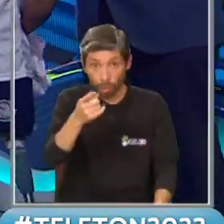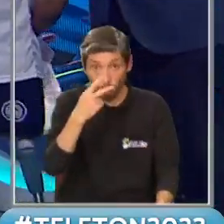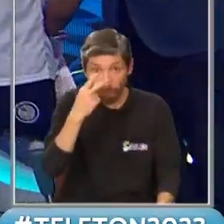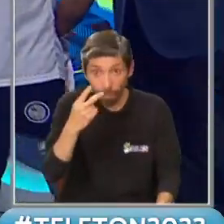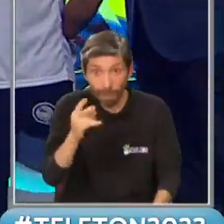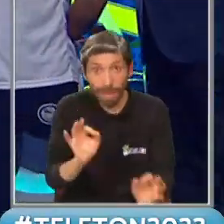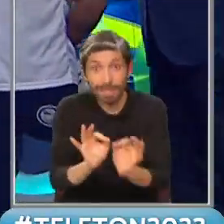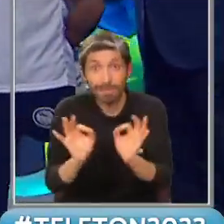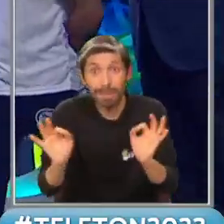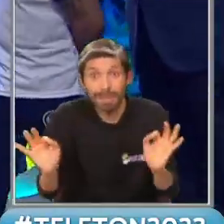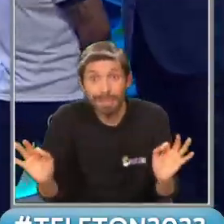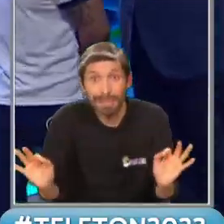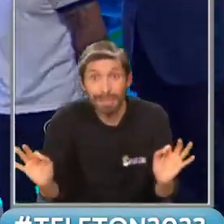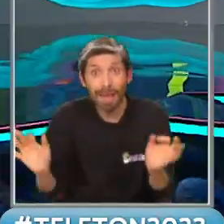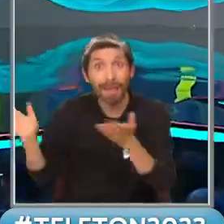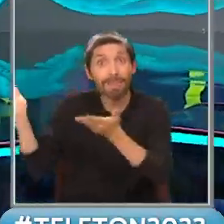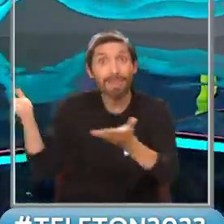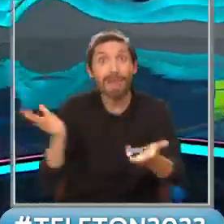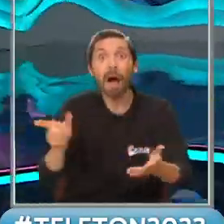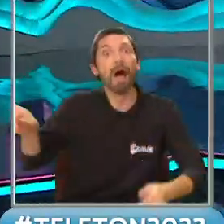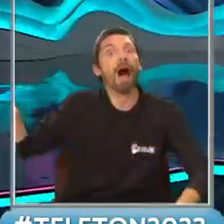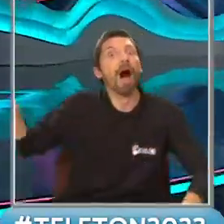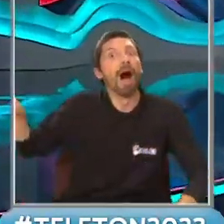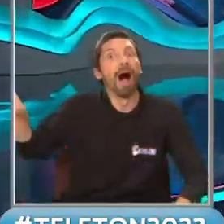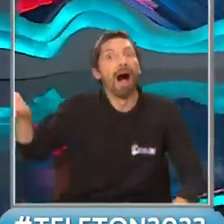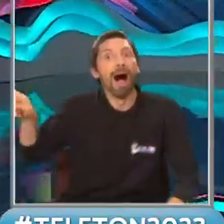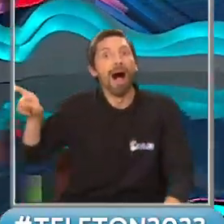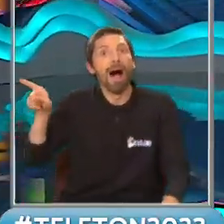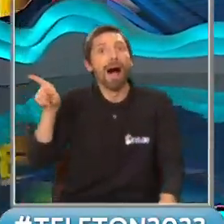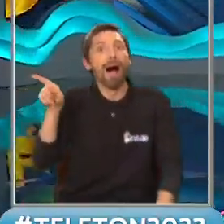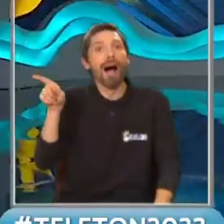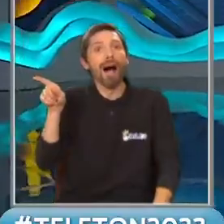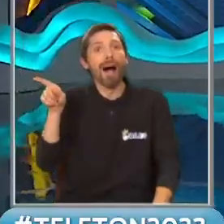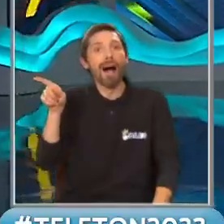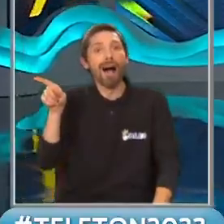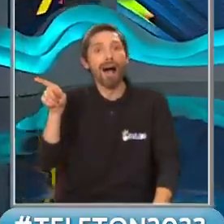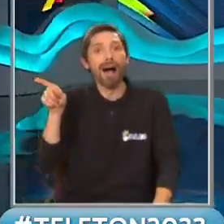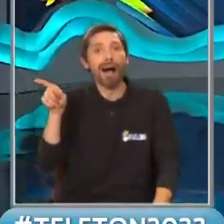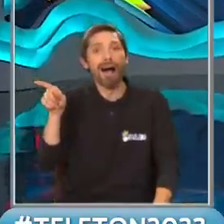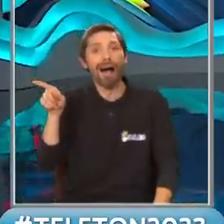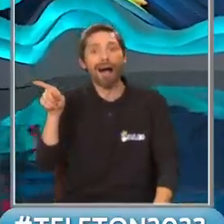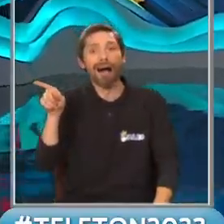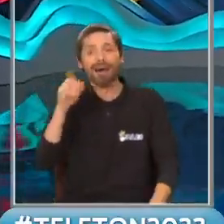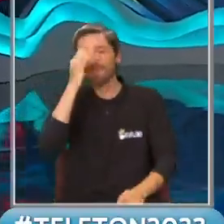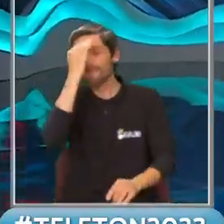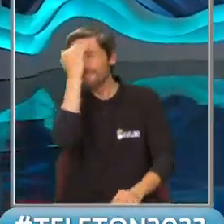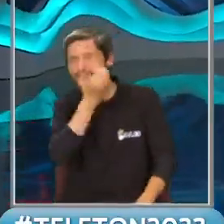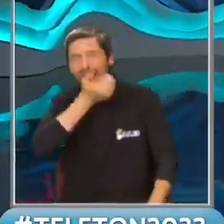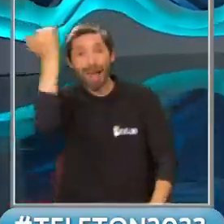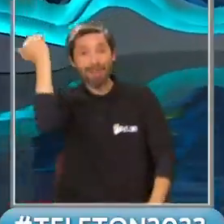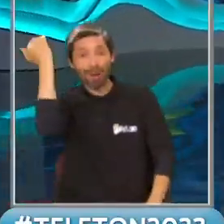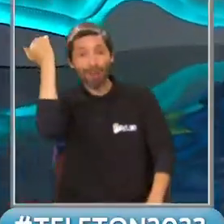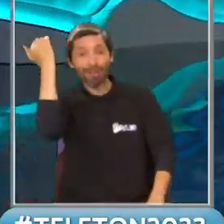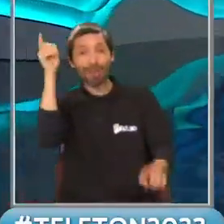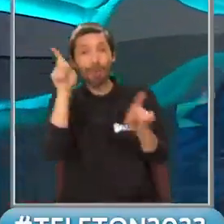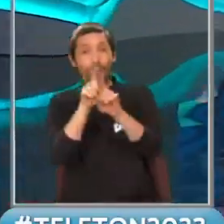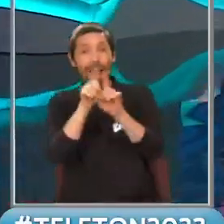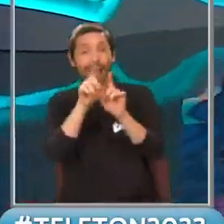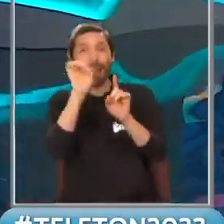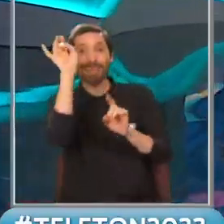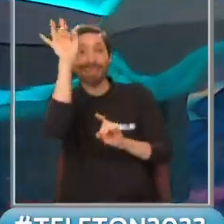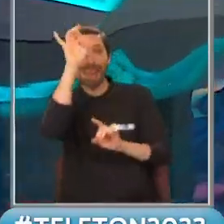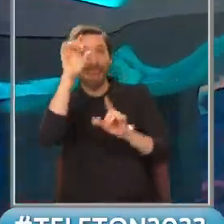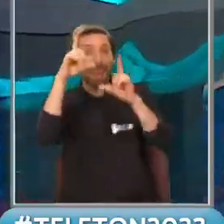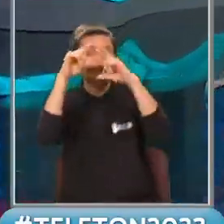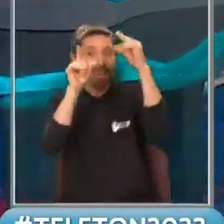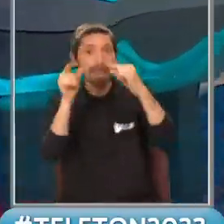especial miren Quién viene la estrella viene la